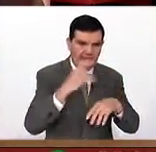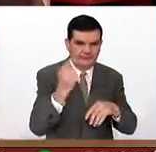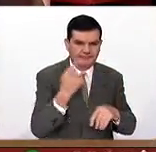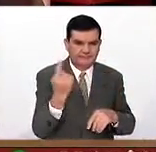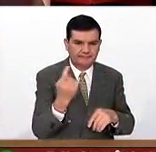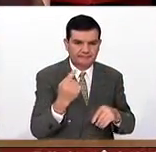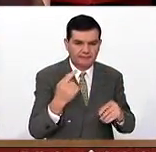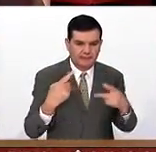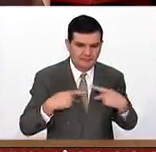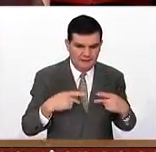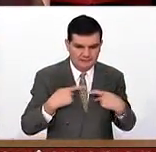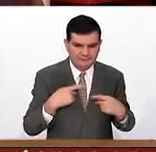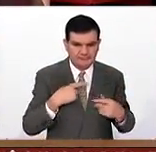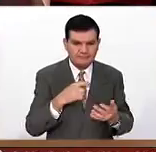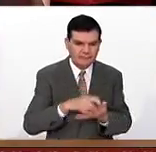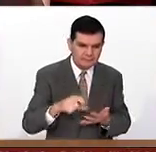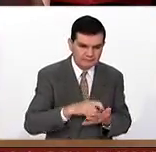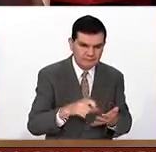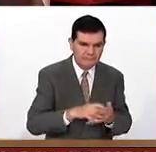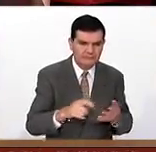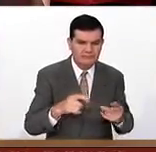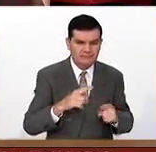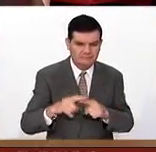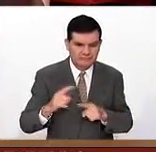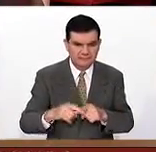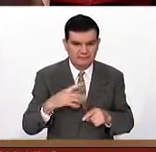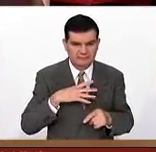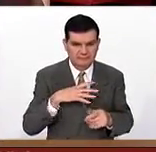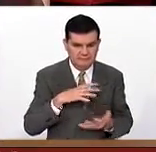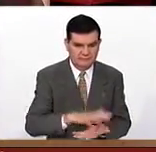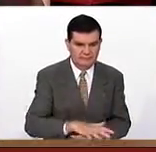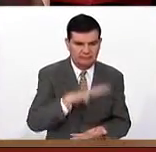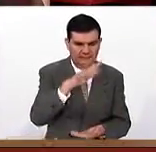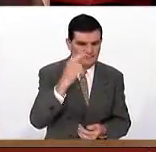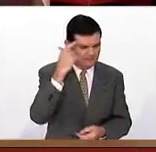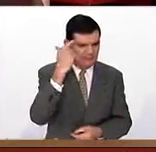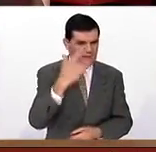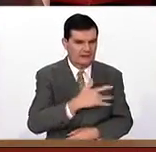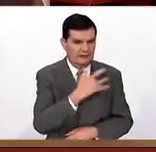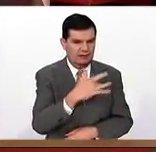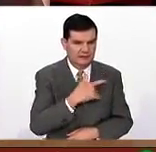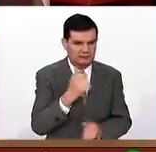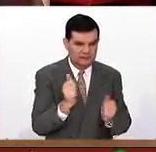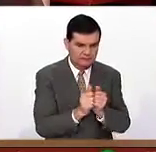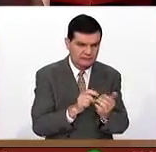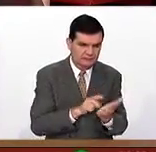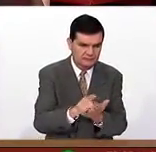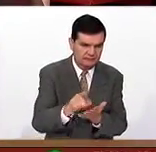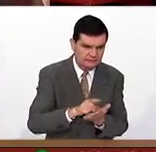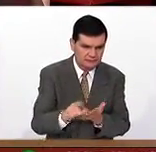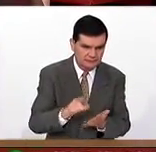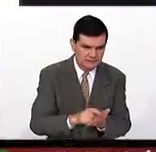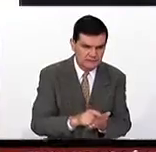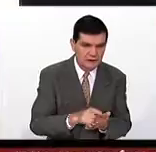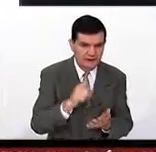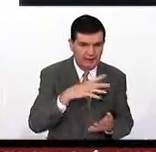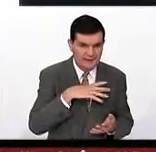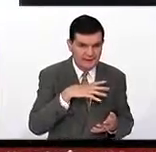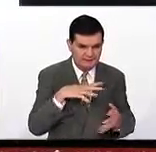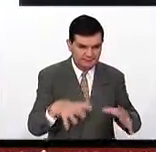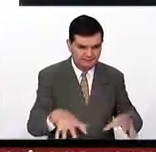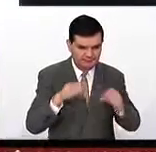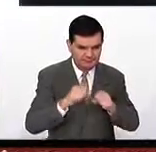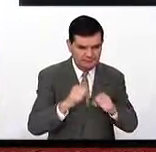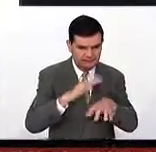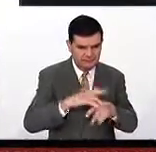cada vez los consumidores las consumidoras y los consumidores tiene una mayor conciencia de ejercer sus derechos adquieren una mayor